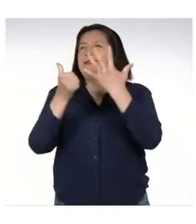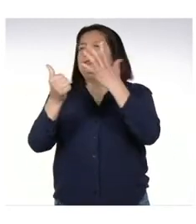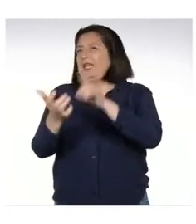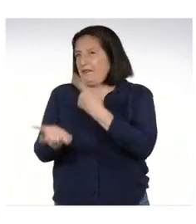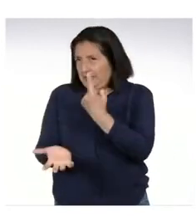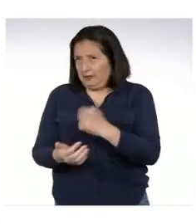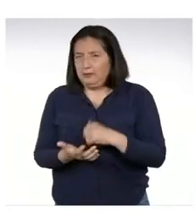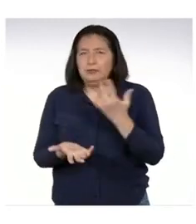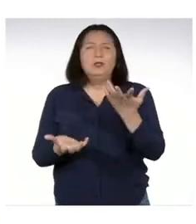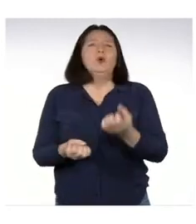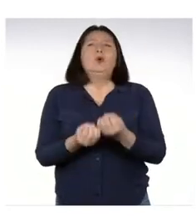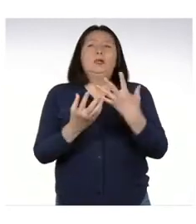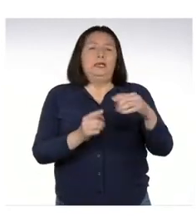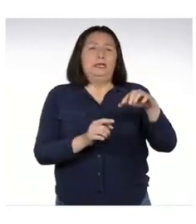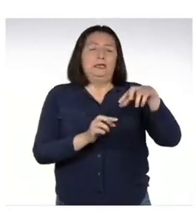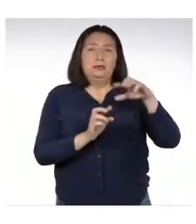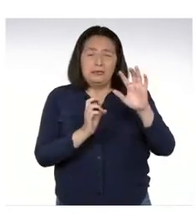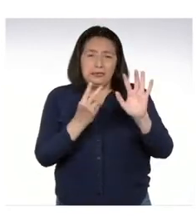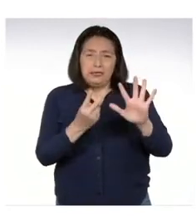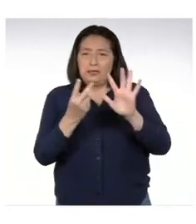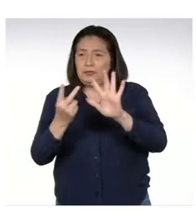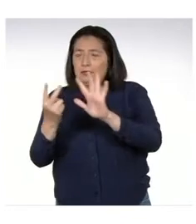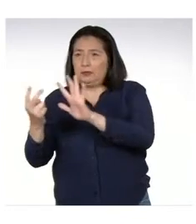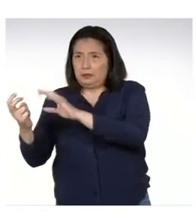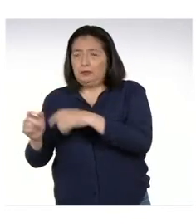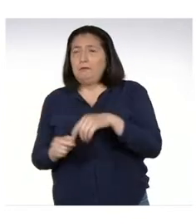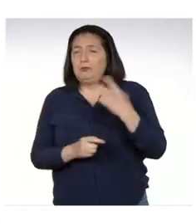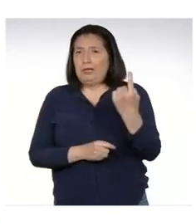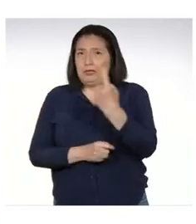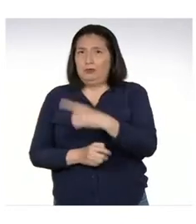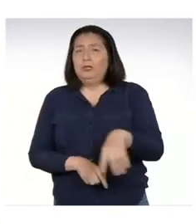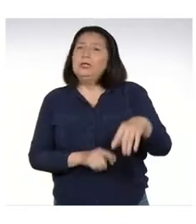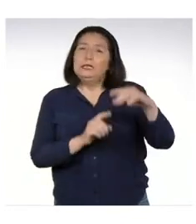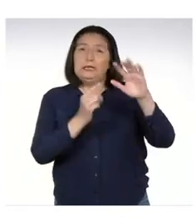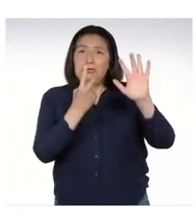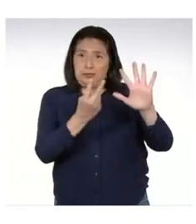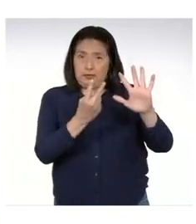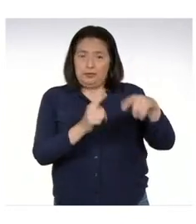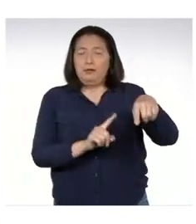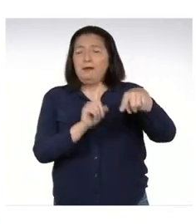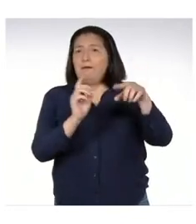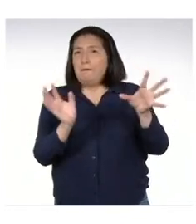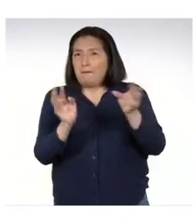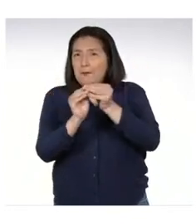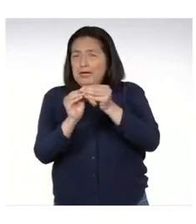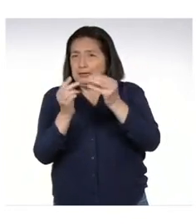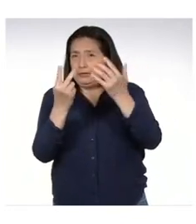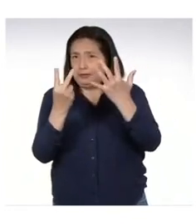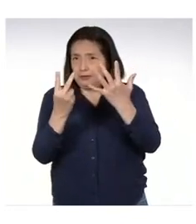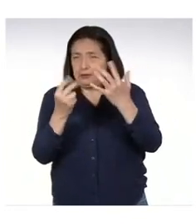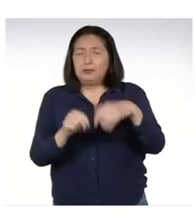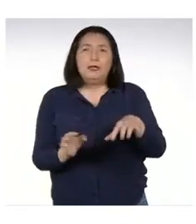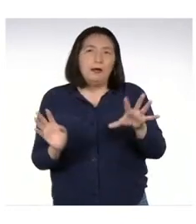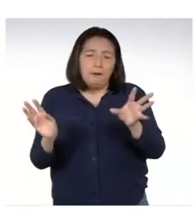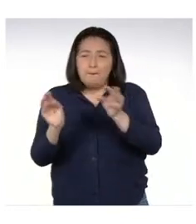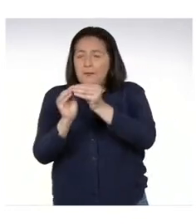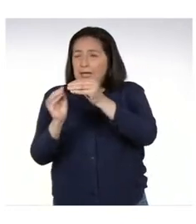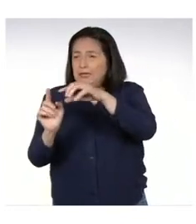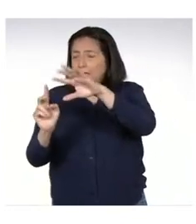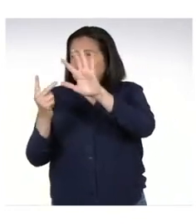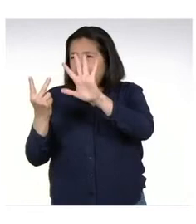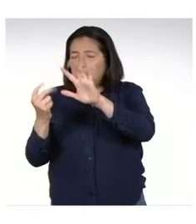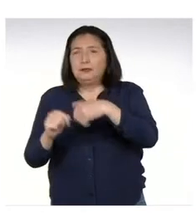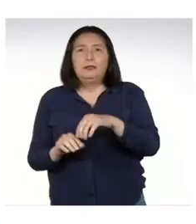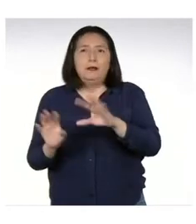7 puntos por cada botella derribada. Sumamos 7 más 7 más